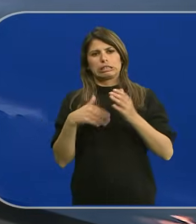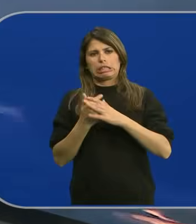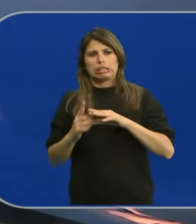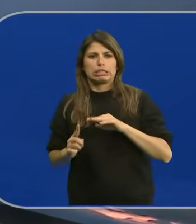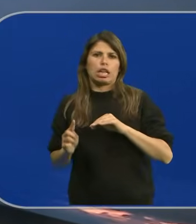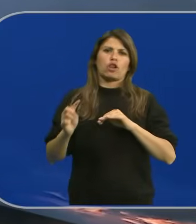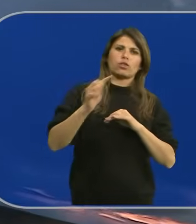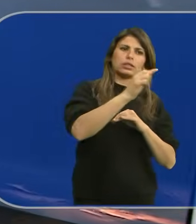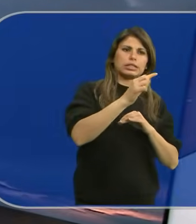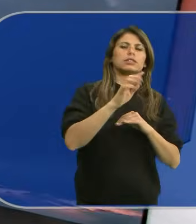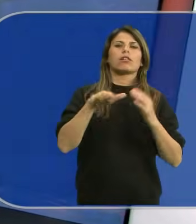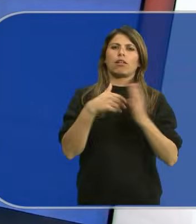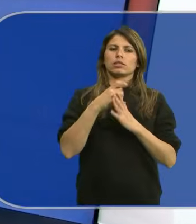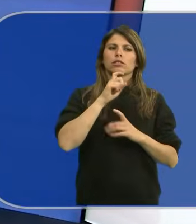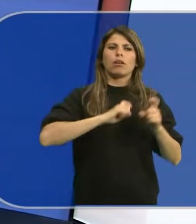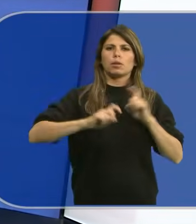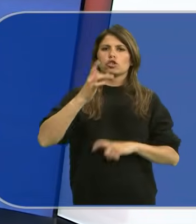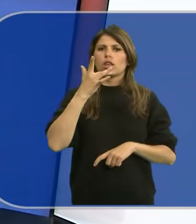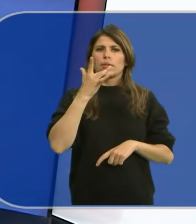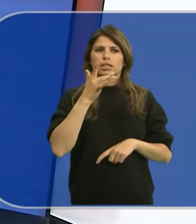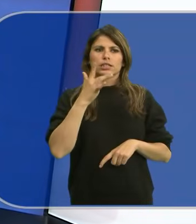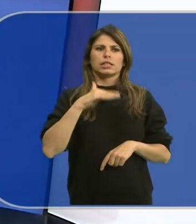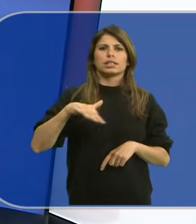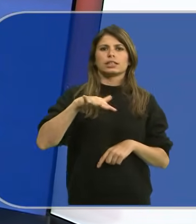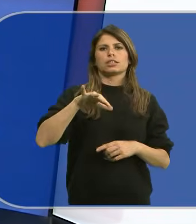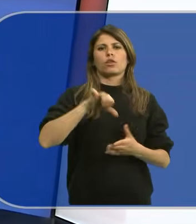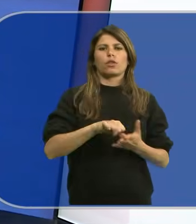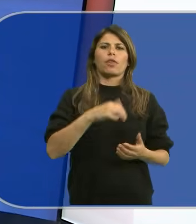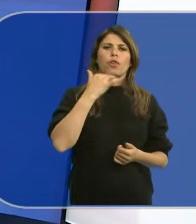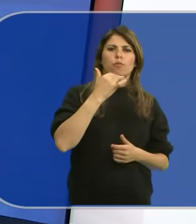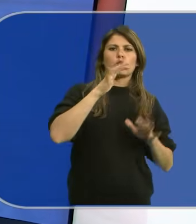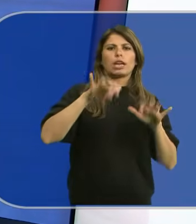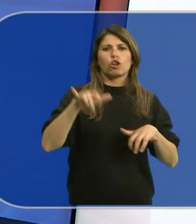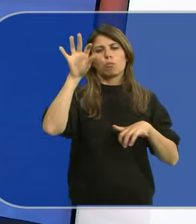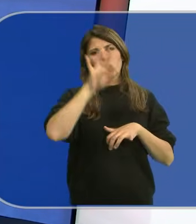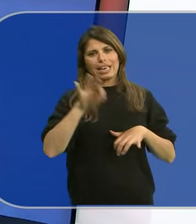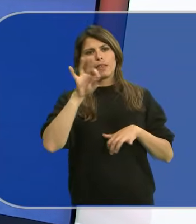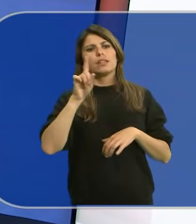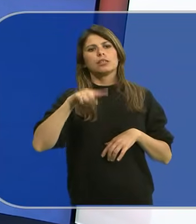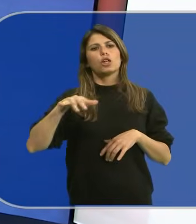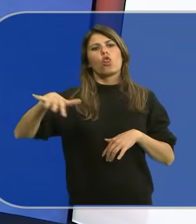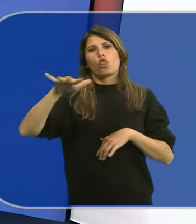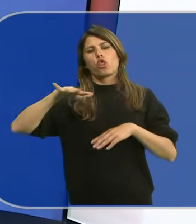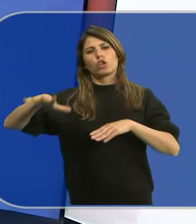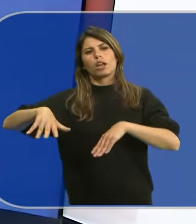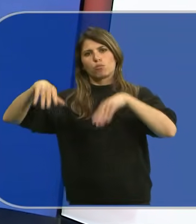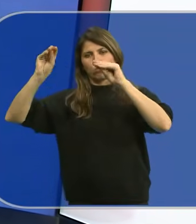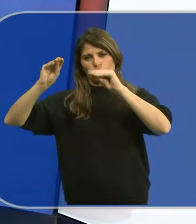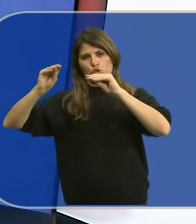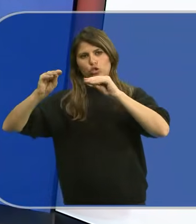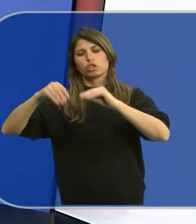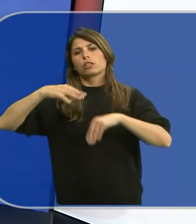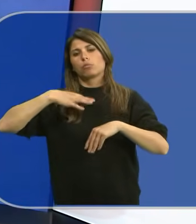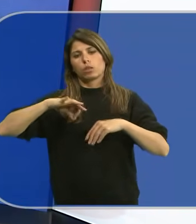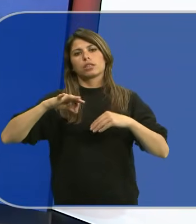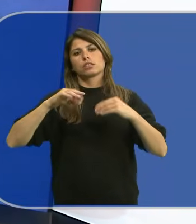tarde. De hecho, seguimos con avisos amarillos vigentes en las provincias de Zamora, de León, también en Palencia y en zonas de Meseta de Burgos por tormentas que